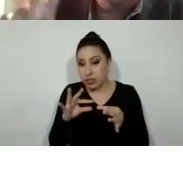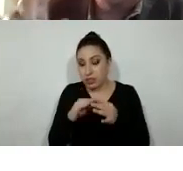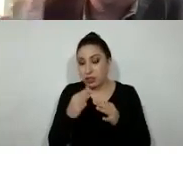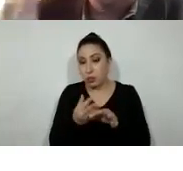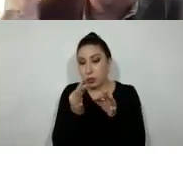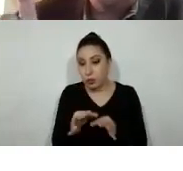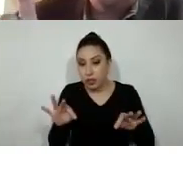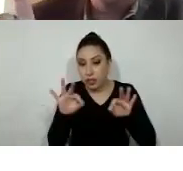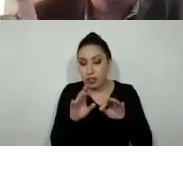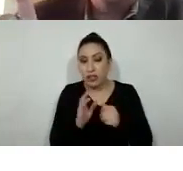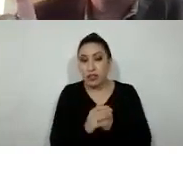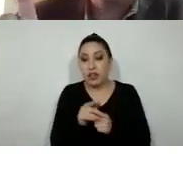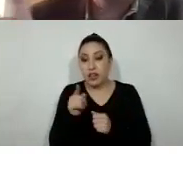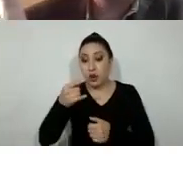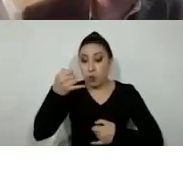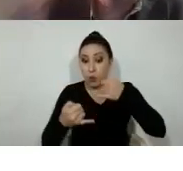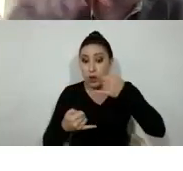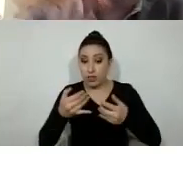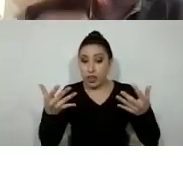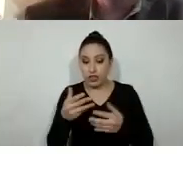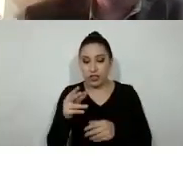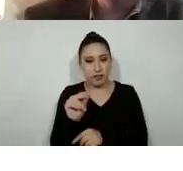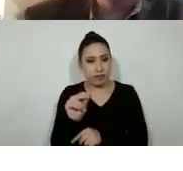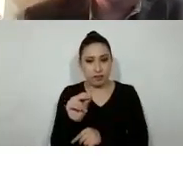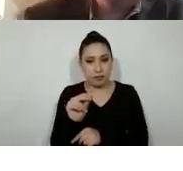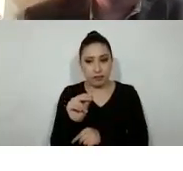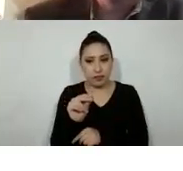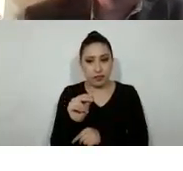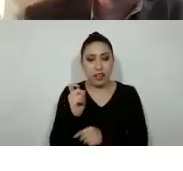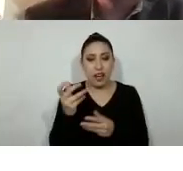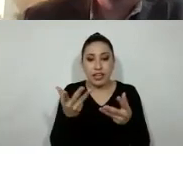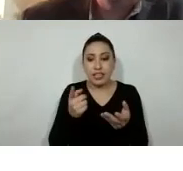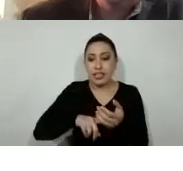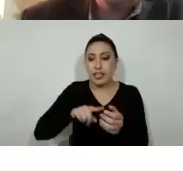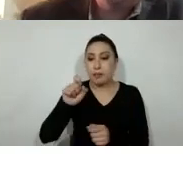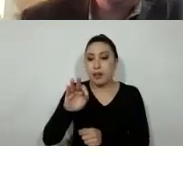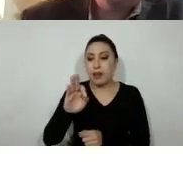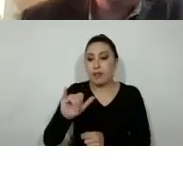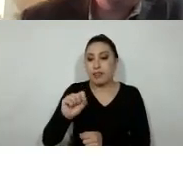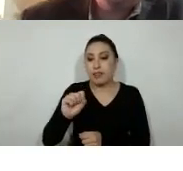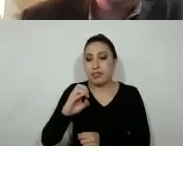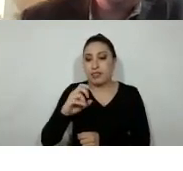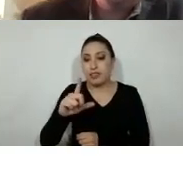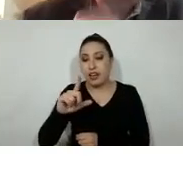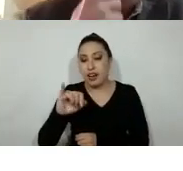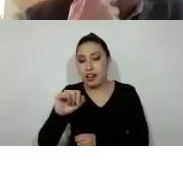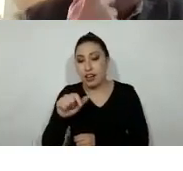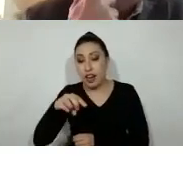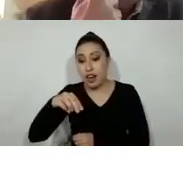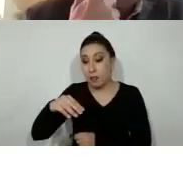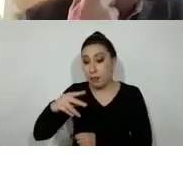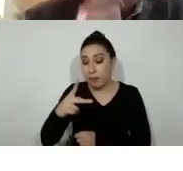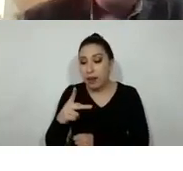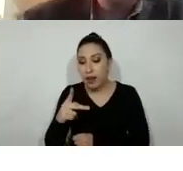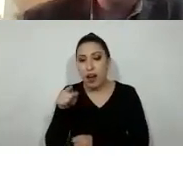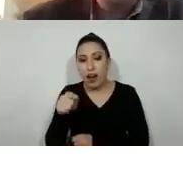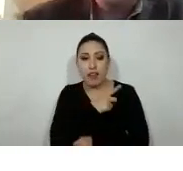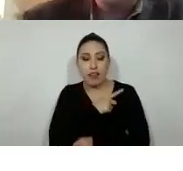no es la del juez de control, ¿eh? O sea, me estoy refiriendo a la que se hace en fiscalía, la que es una facultad del Ministerio Público, es decir,